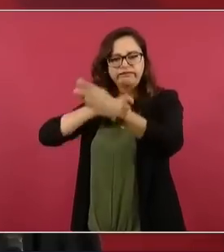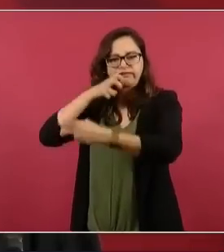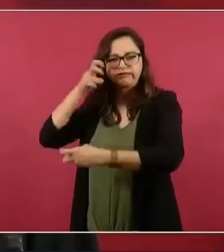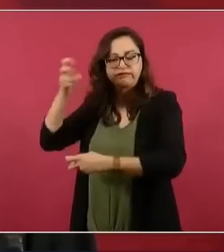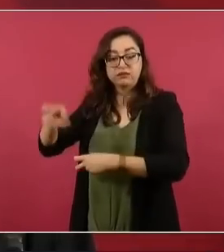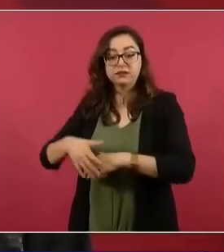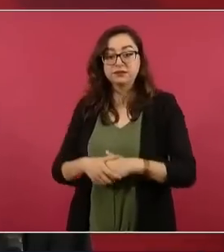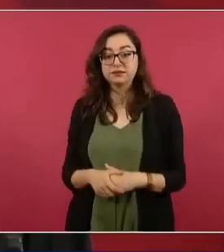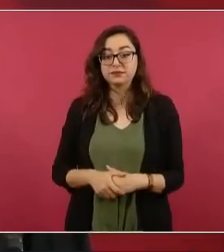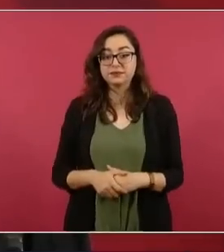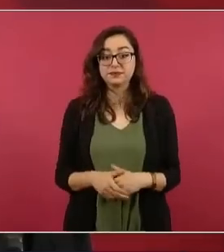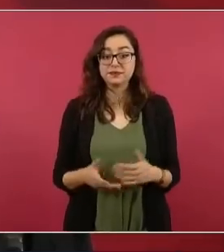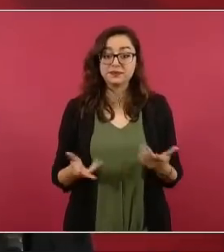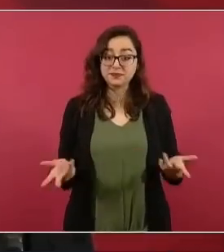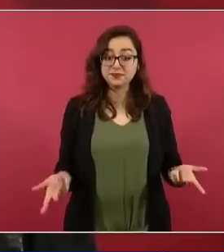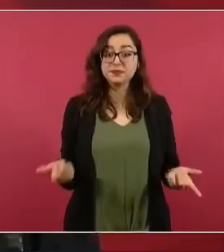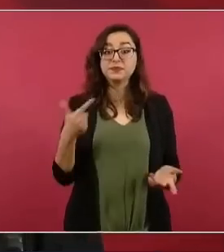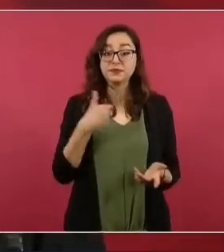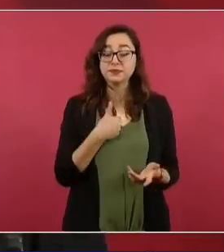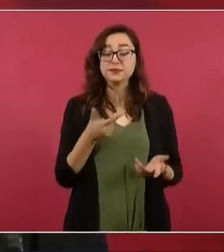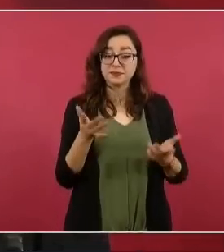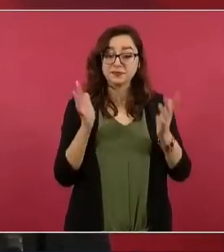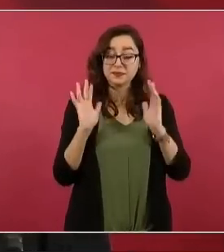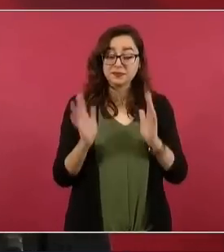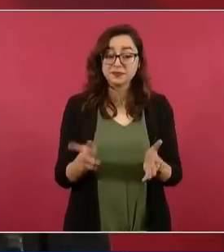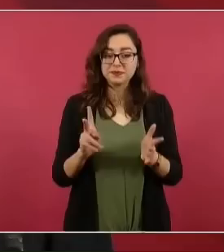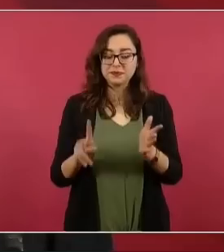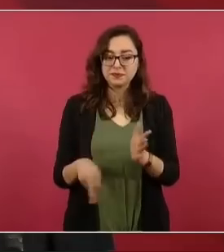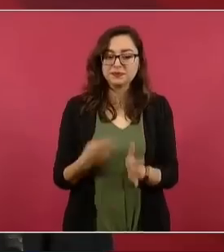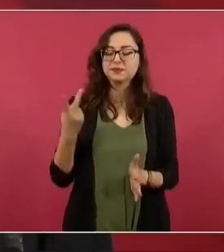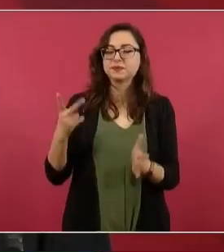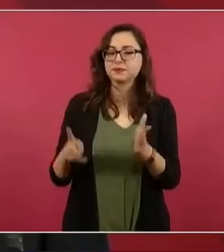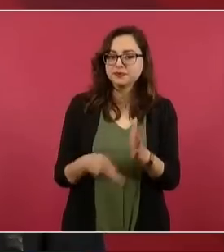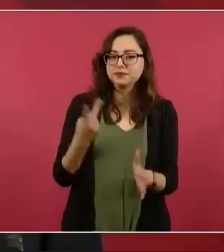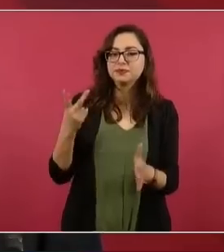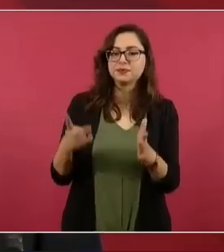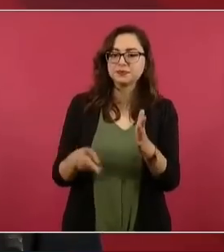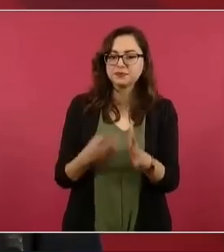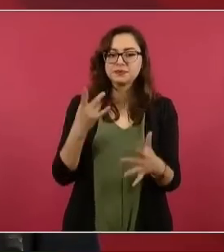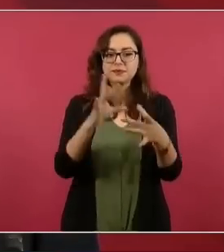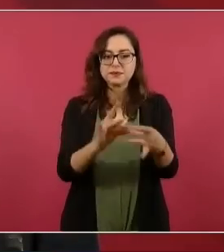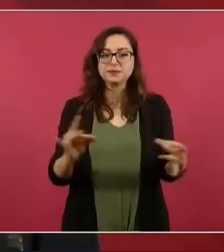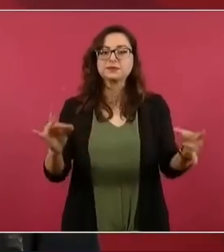Ya lo he dicho en otras ocasiones, fue tanta la campaña porque